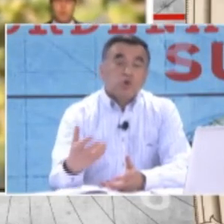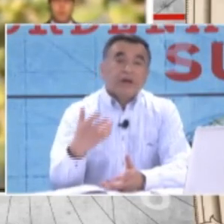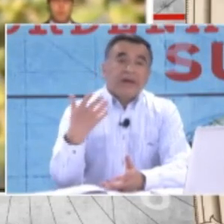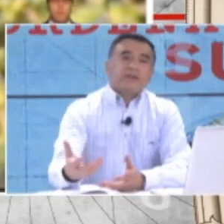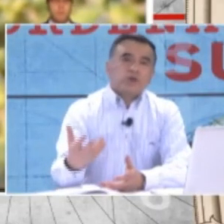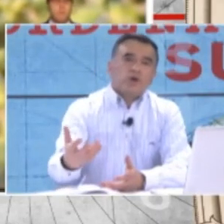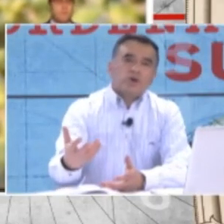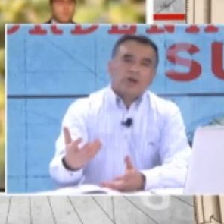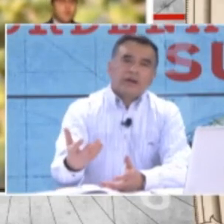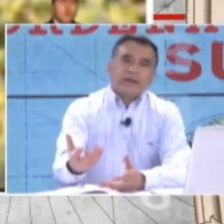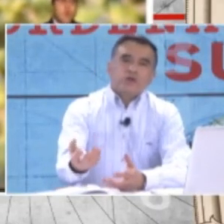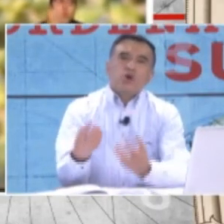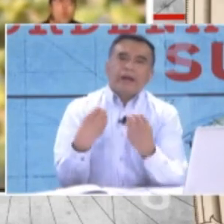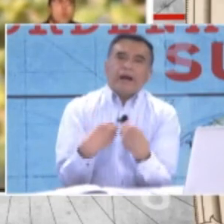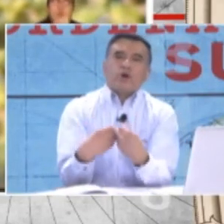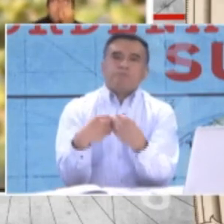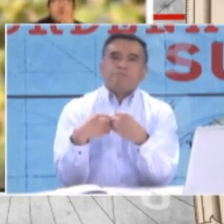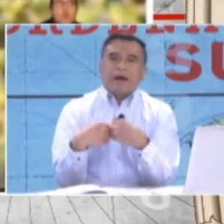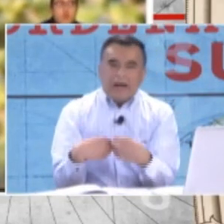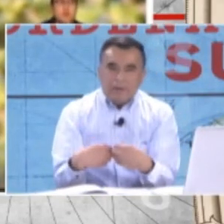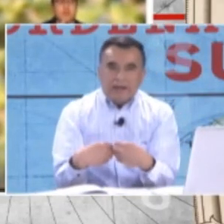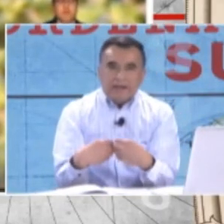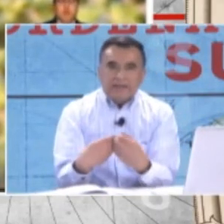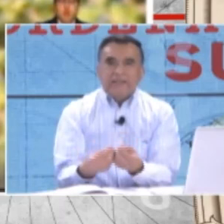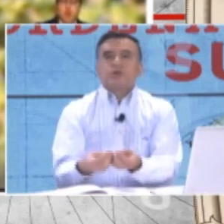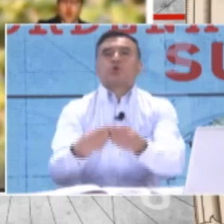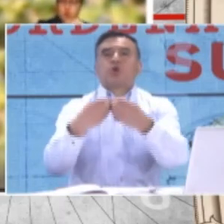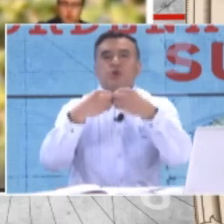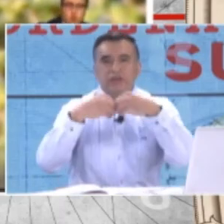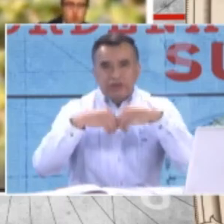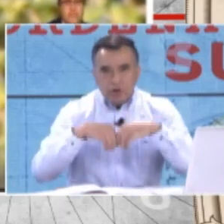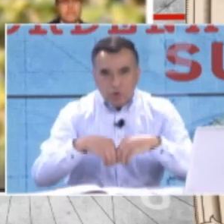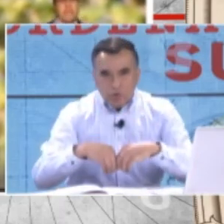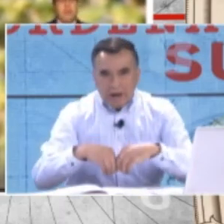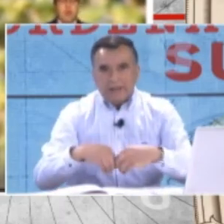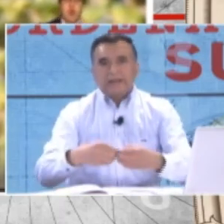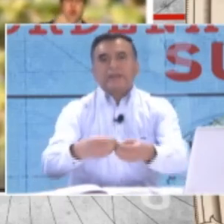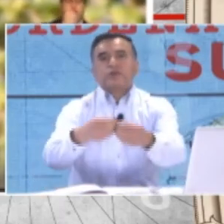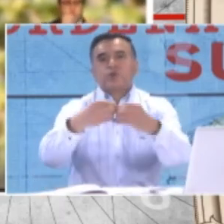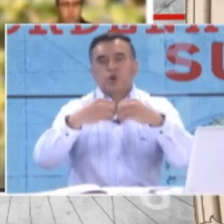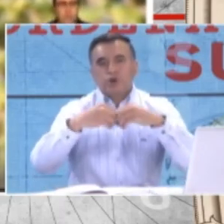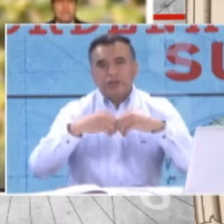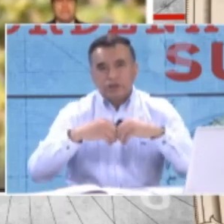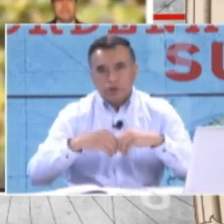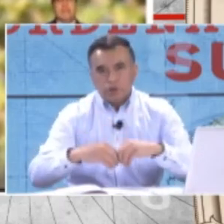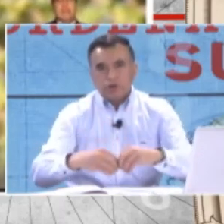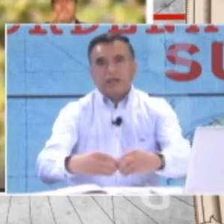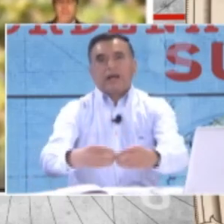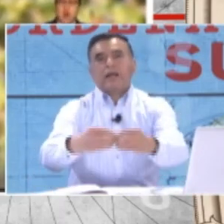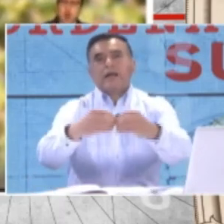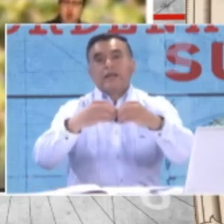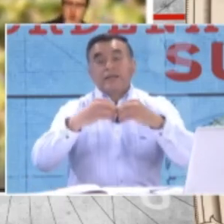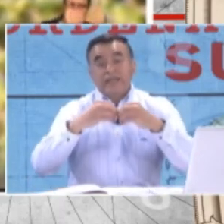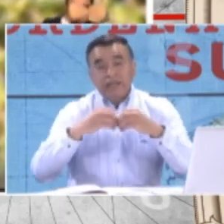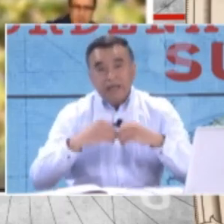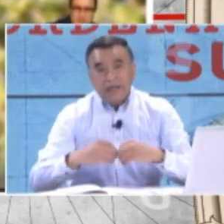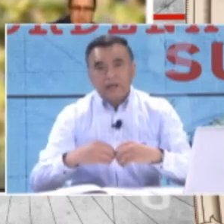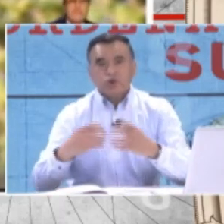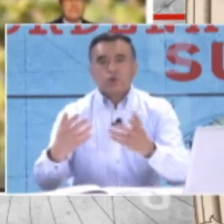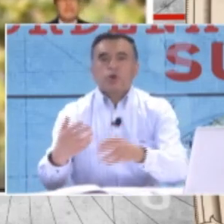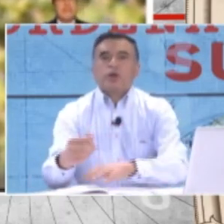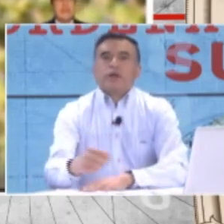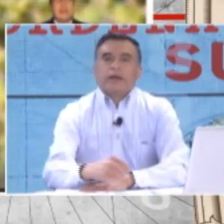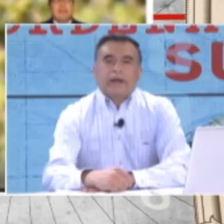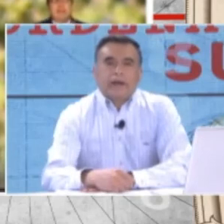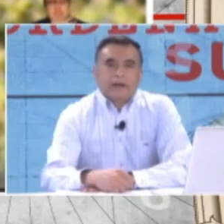un sujeto que no era comparable ni en su condición humana, ni en su condición social, ni en